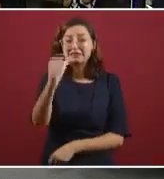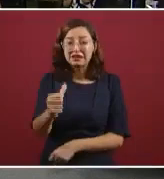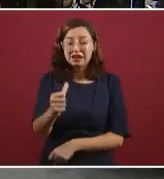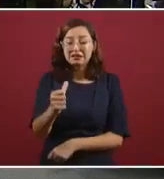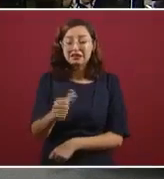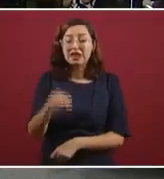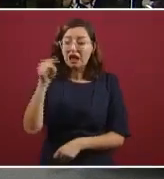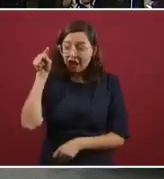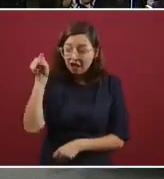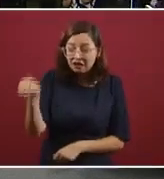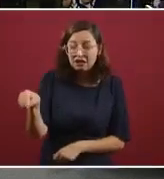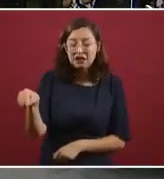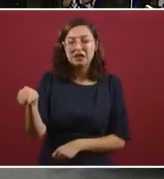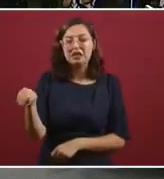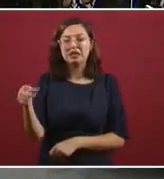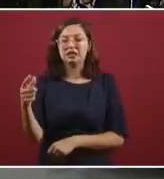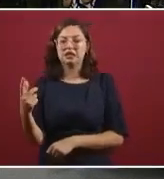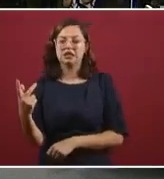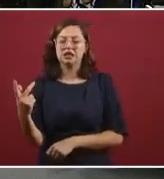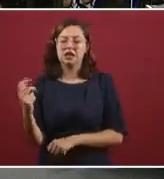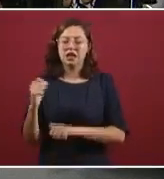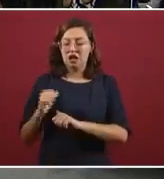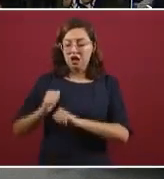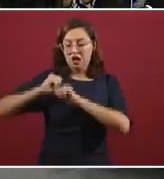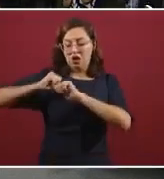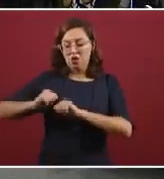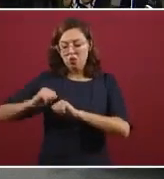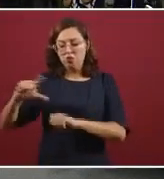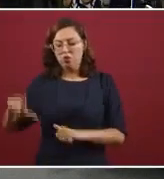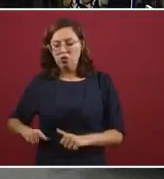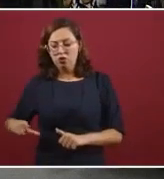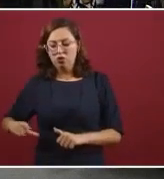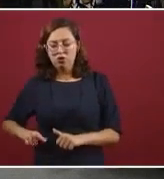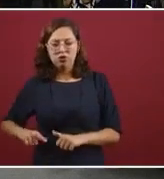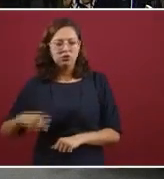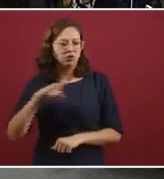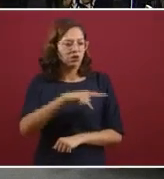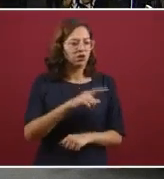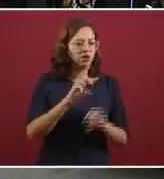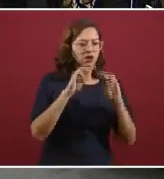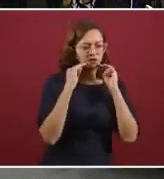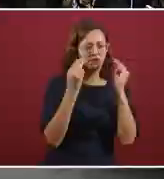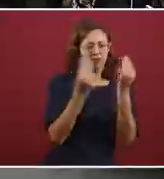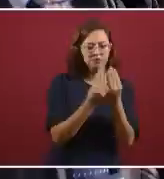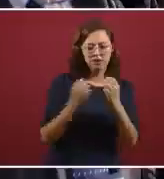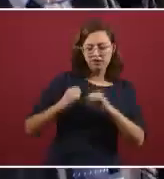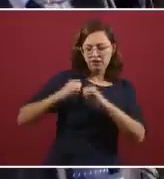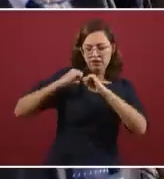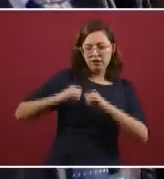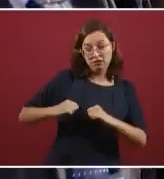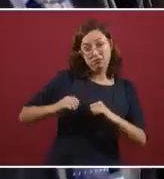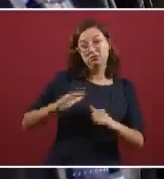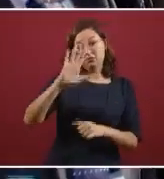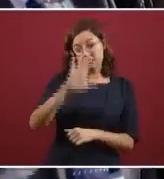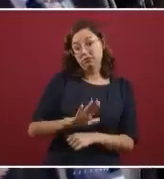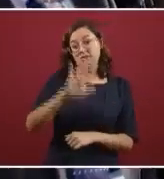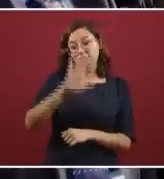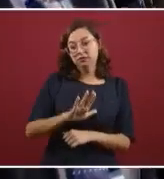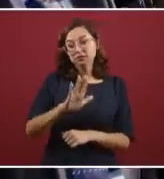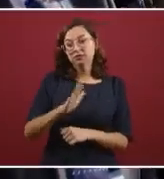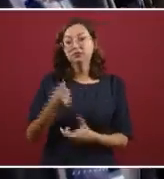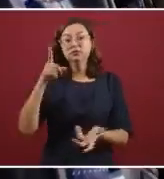separar el poder del Estado del poder del crimen organizado, por así decirlo, en el ámbito